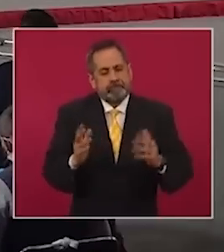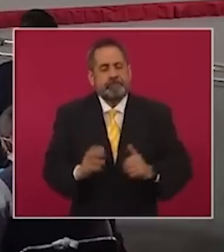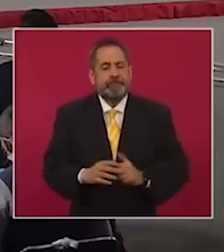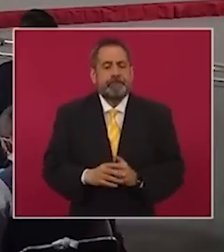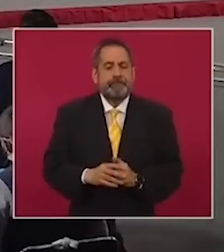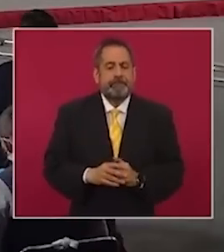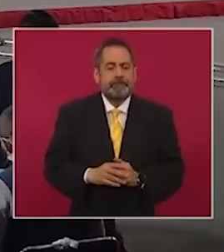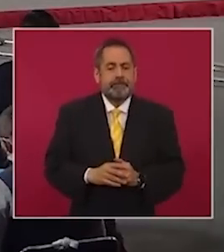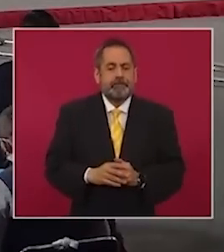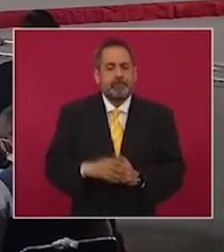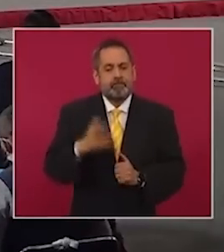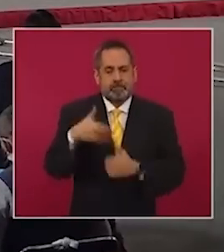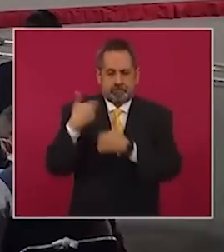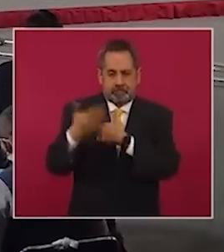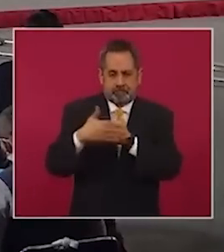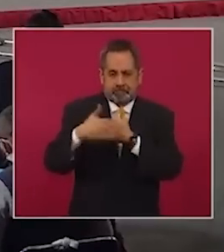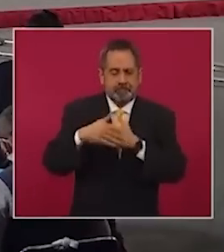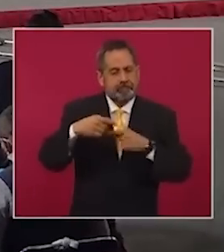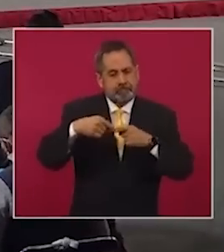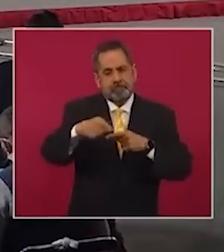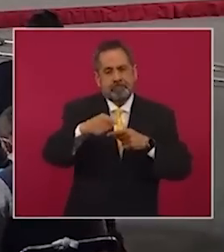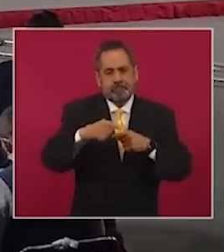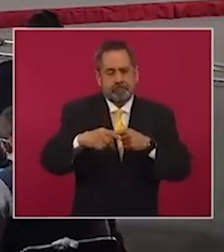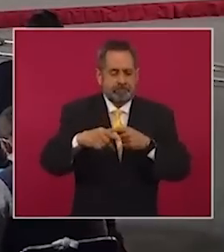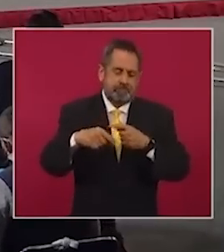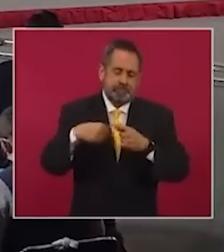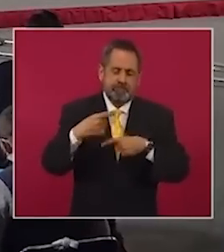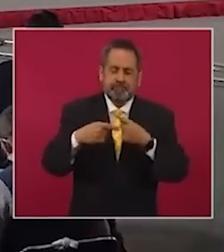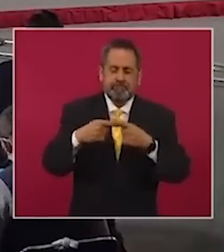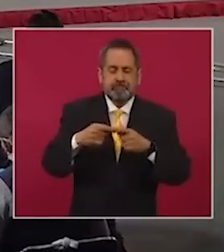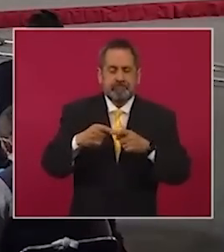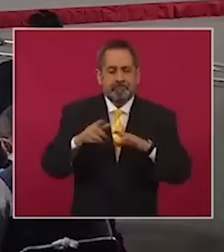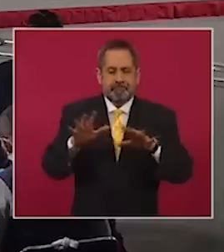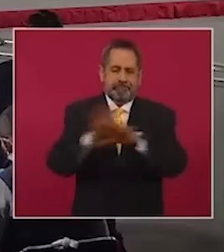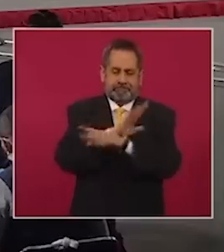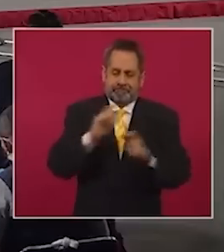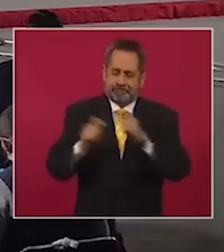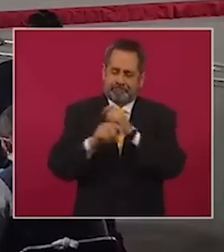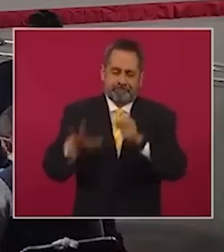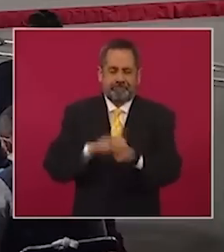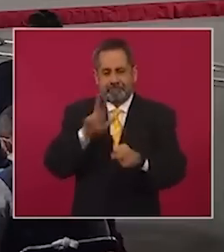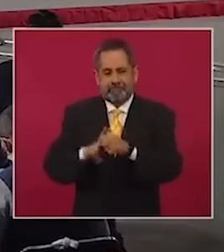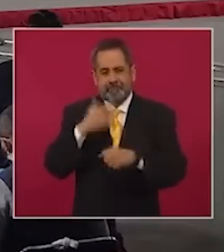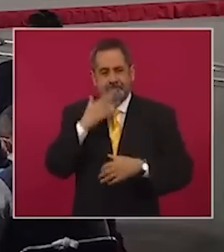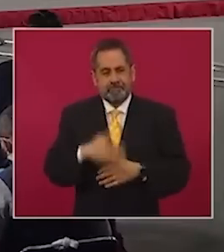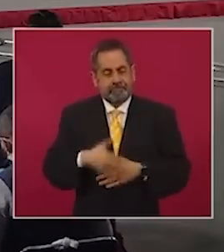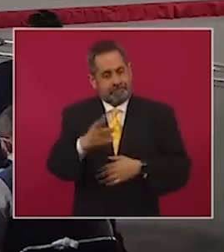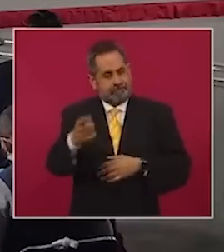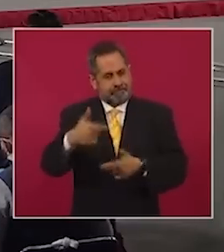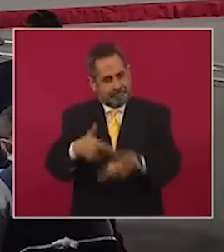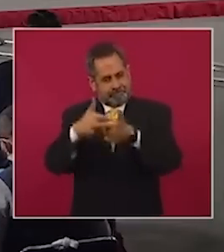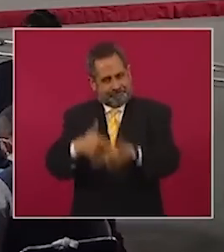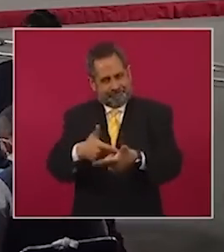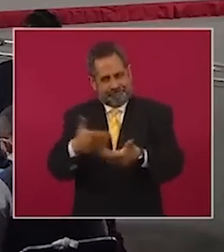muy pronto las cosas van a normalizarse. Hay que seguir